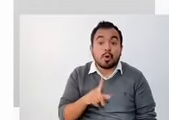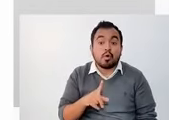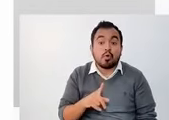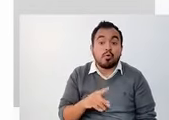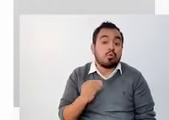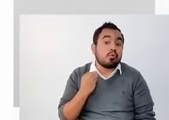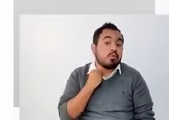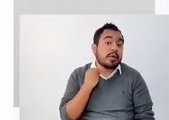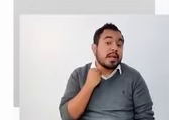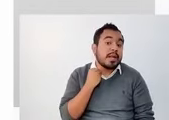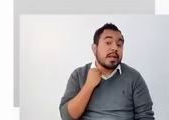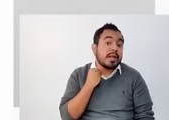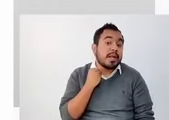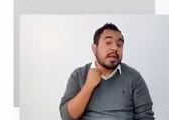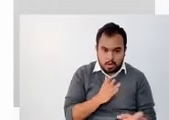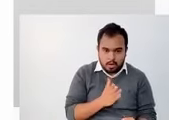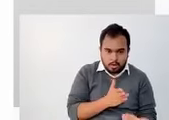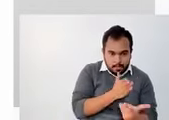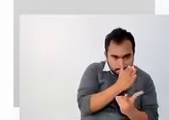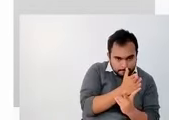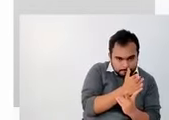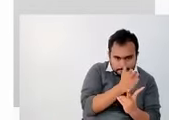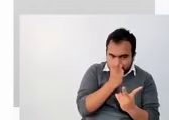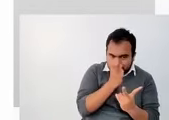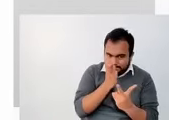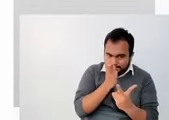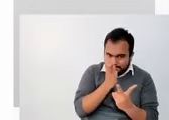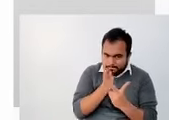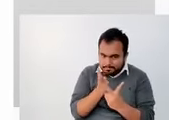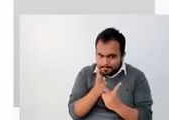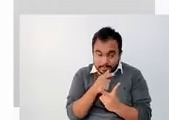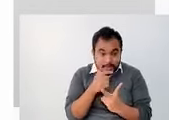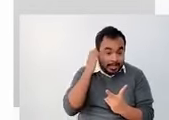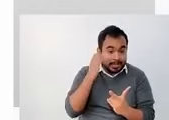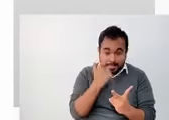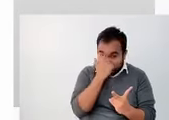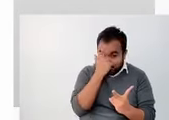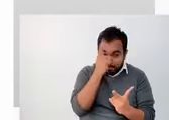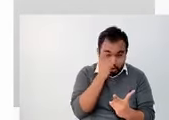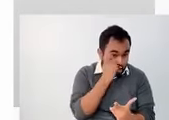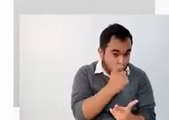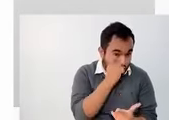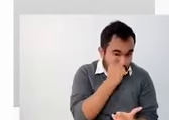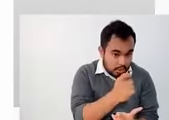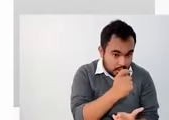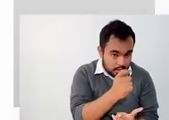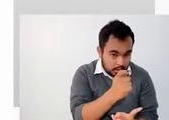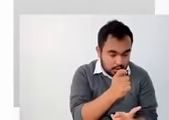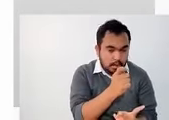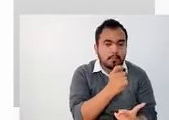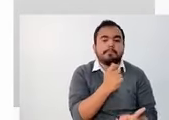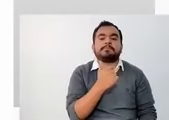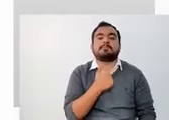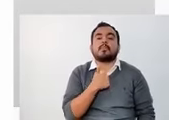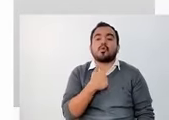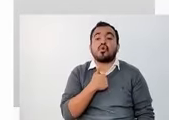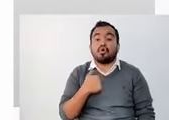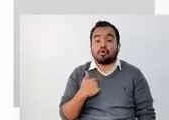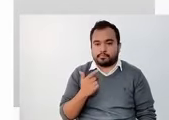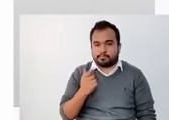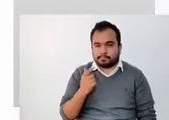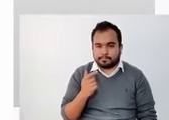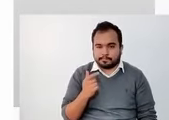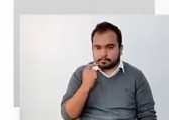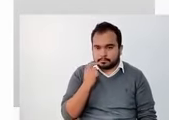dos lados. En primer lugar, a la criminología. En un momento, para mí, clave de los saberes